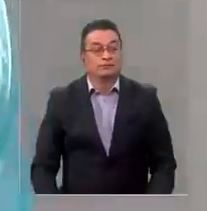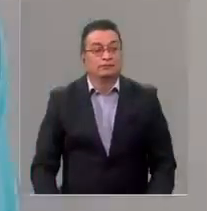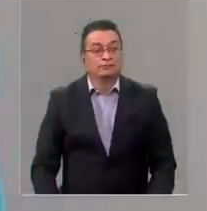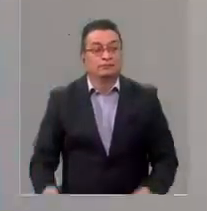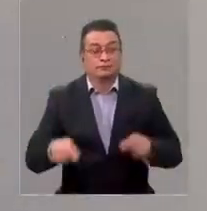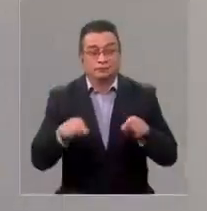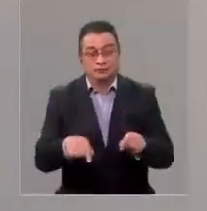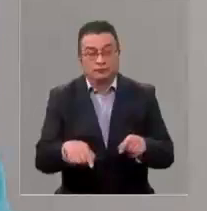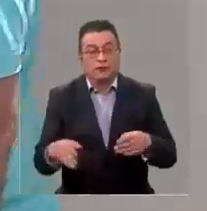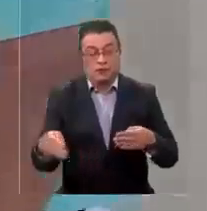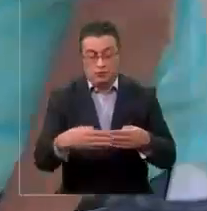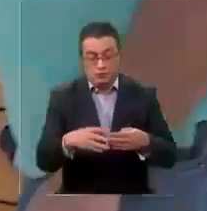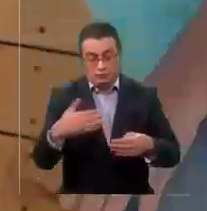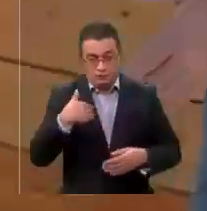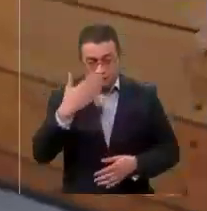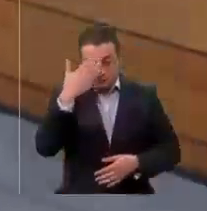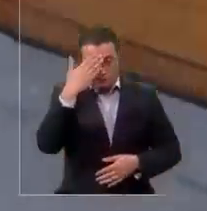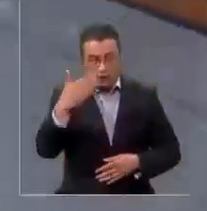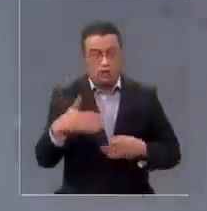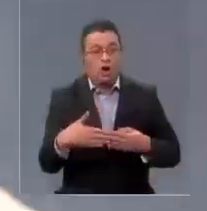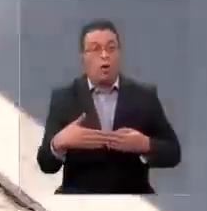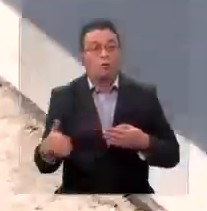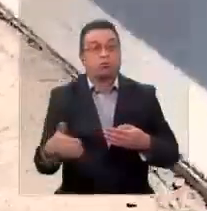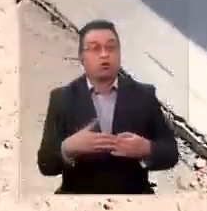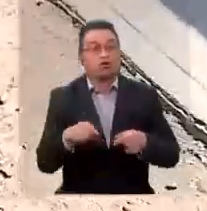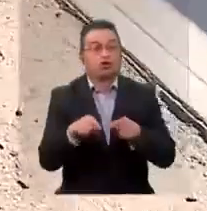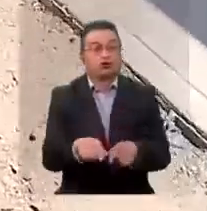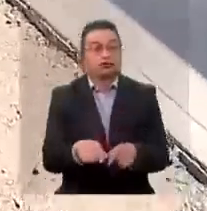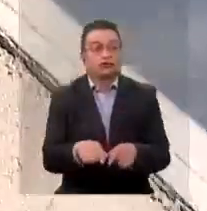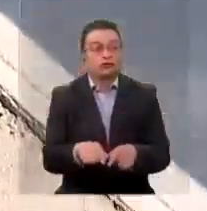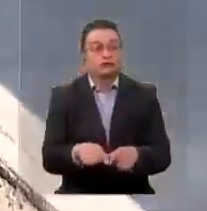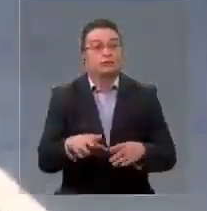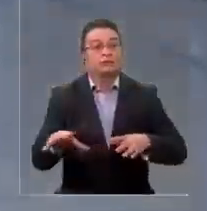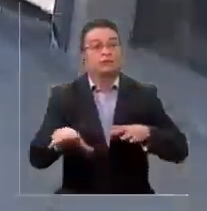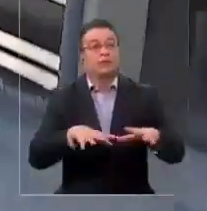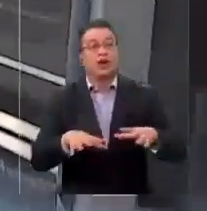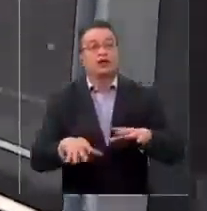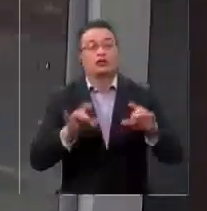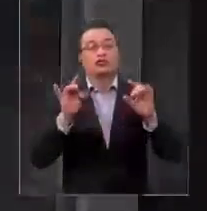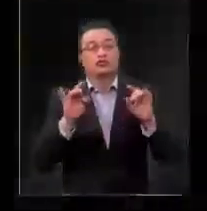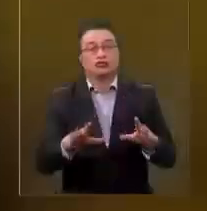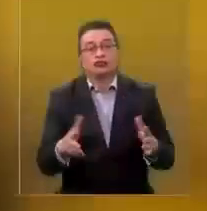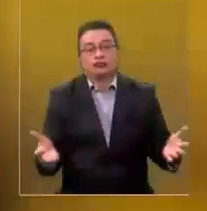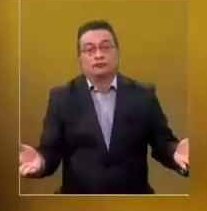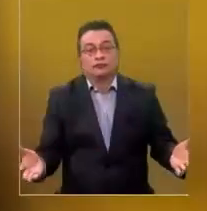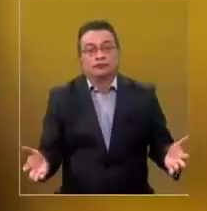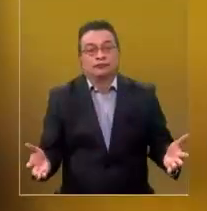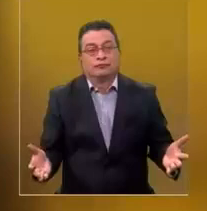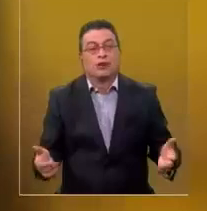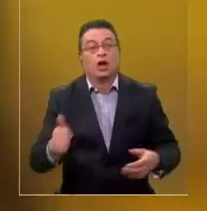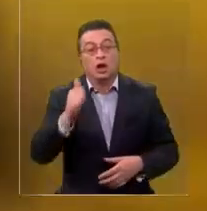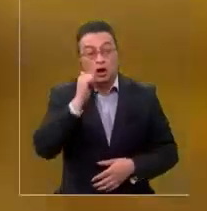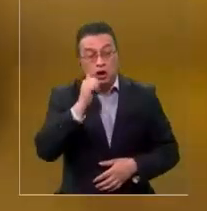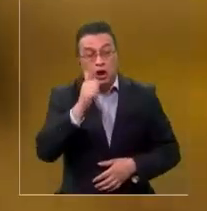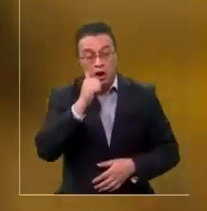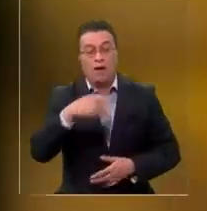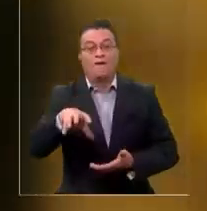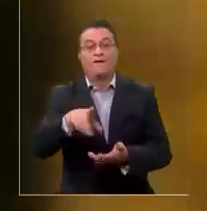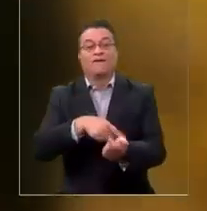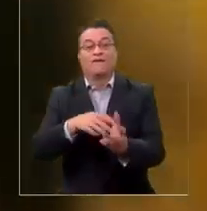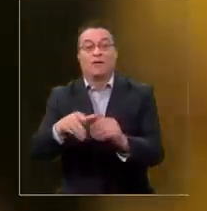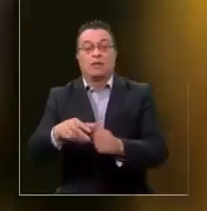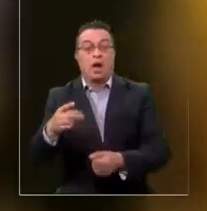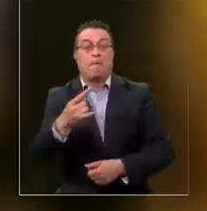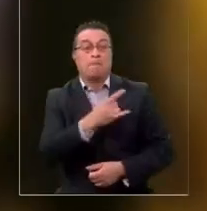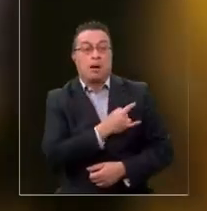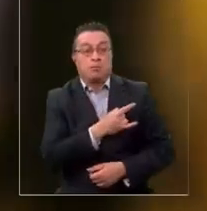Esto quedó puesto frente del portón y lamentablemente las cosas han dado así de esa forma. A diario esta familia de Maipú debe